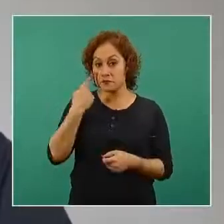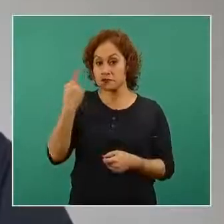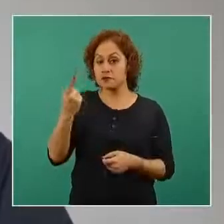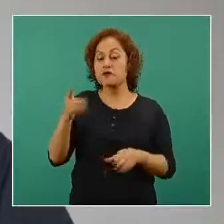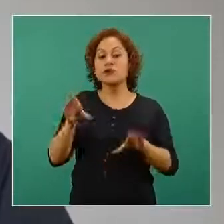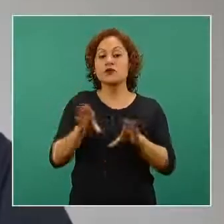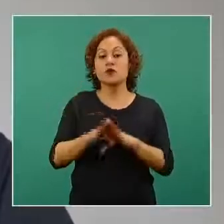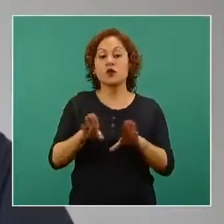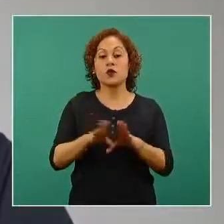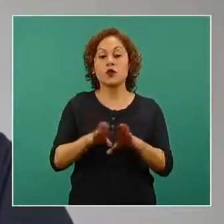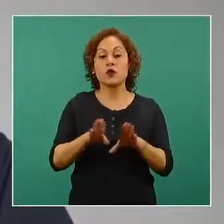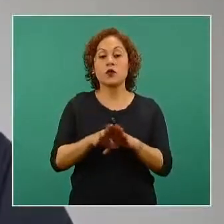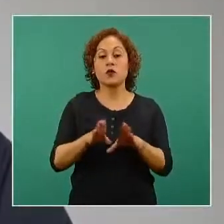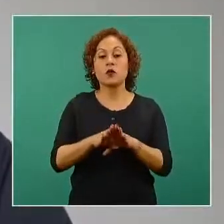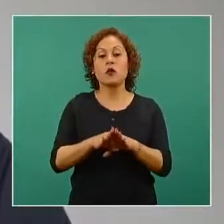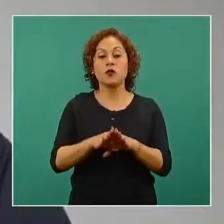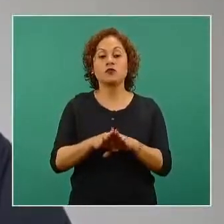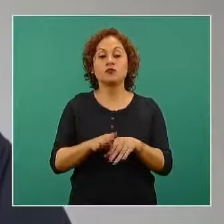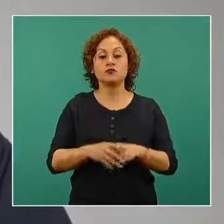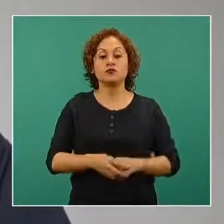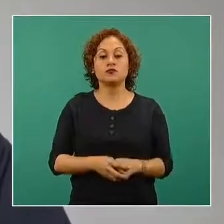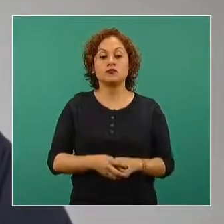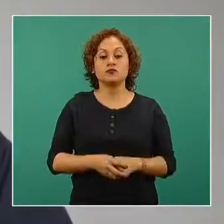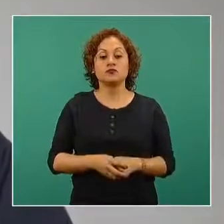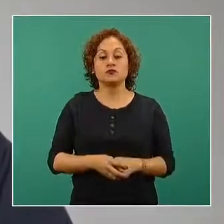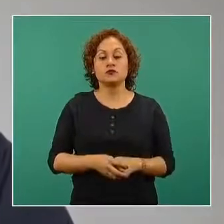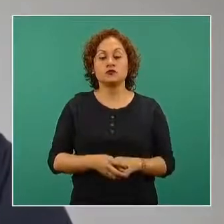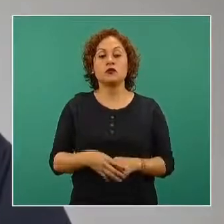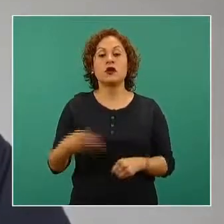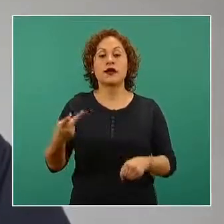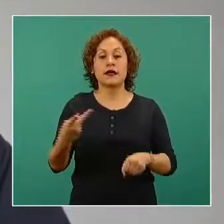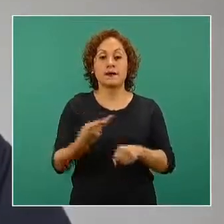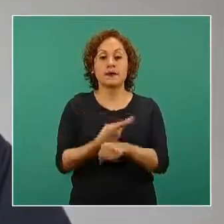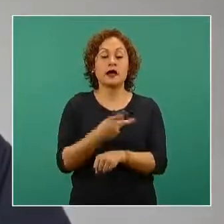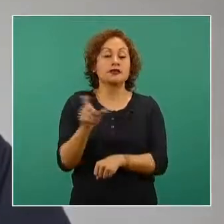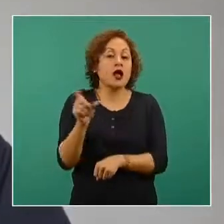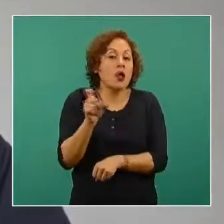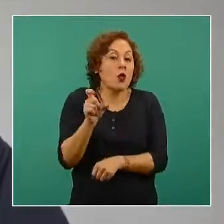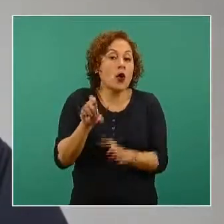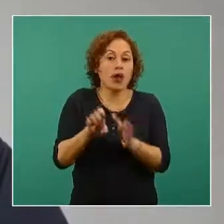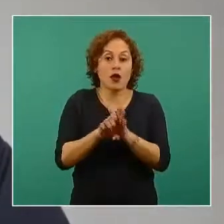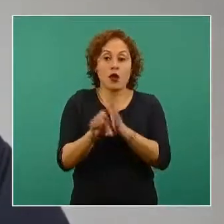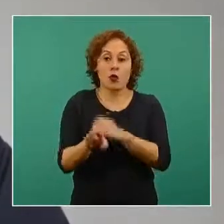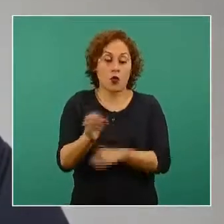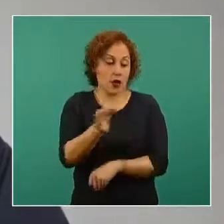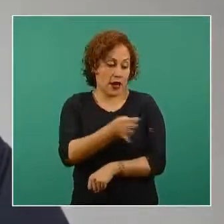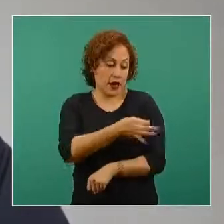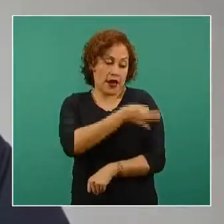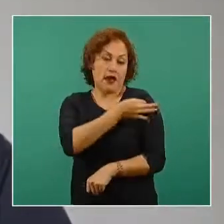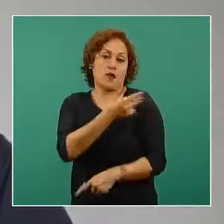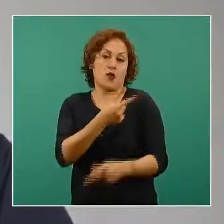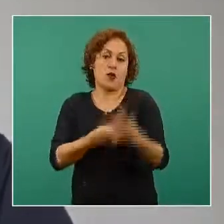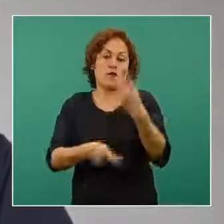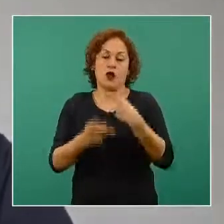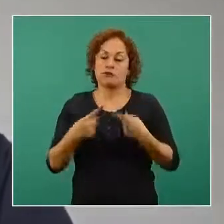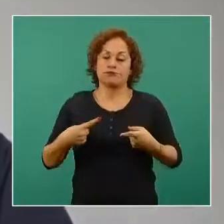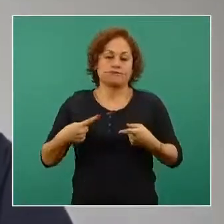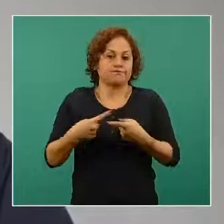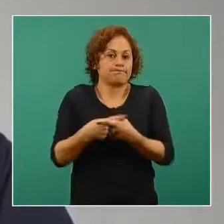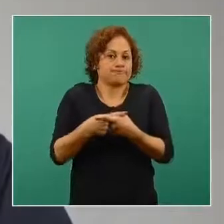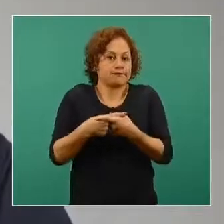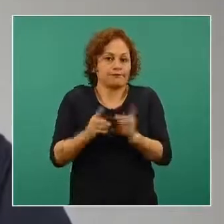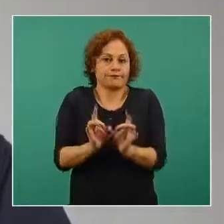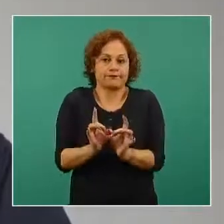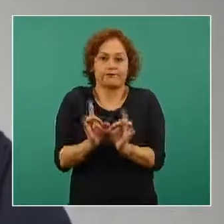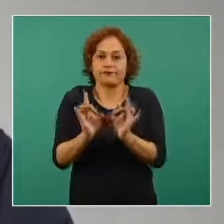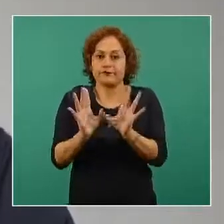estado produciendo el comportamiento de los eventos supuestamente atribuibles a vacunación e inmunización, de ahí las